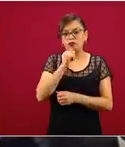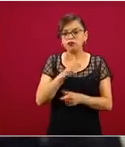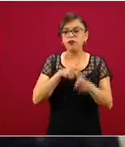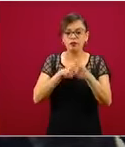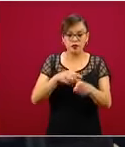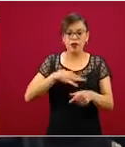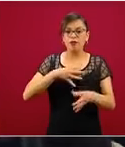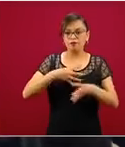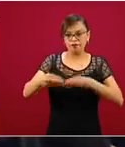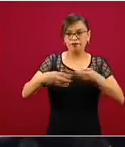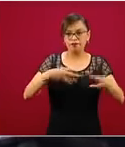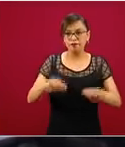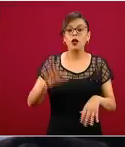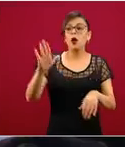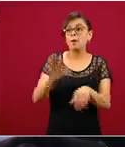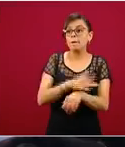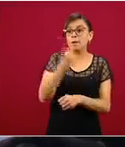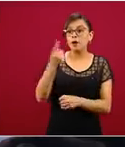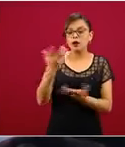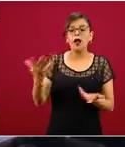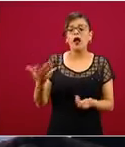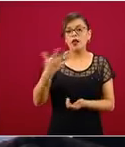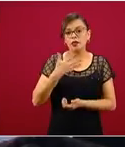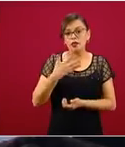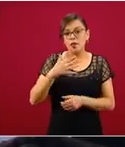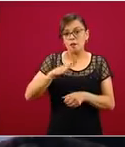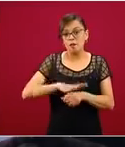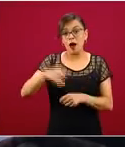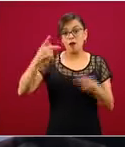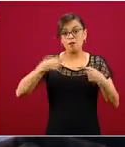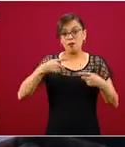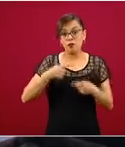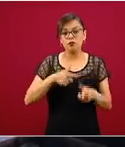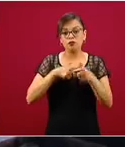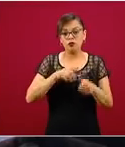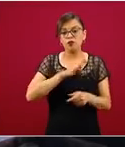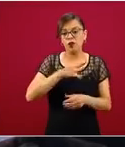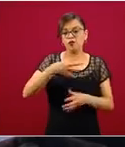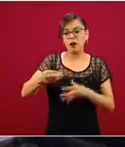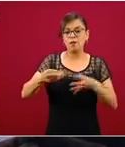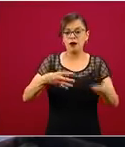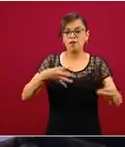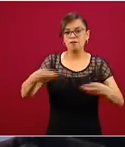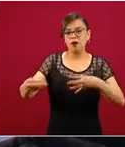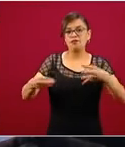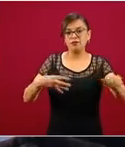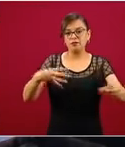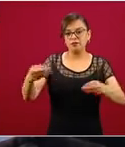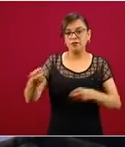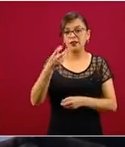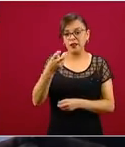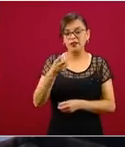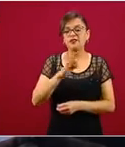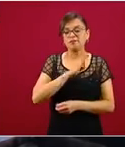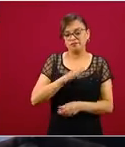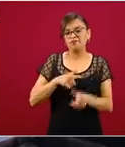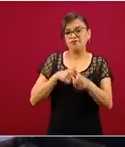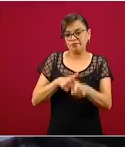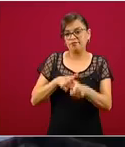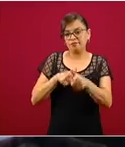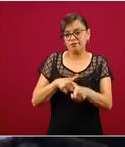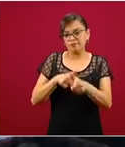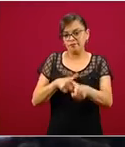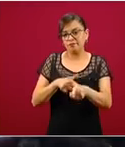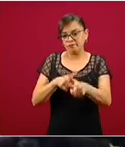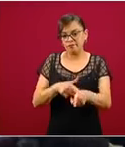hay más personas por contagiar. Y entonces hay cómo continuar esto. Usando una metáfora, yo